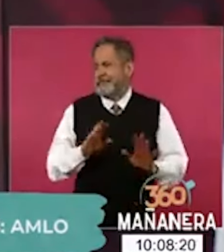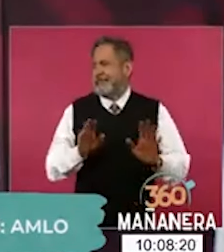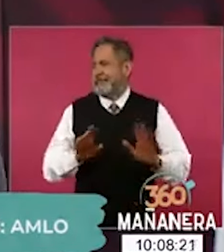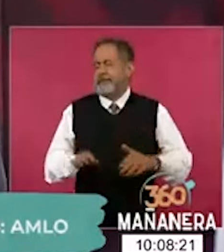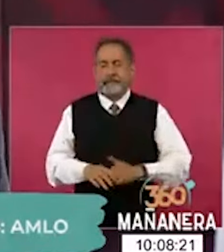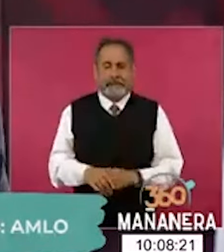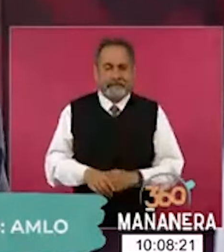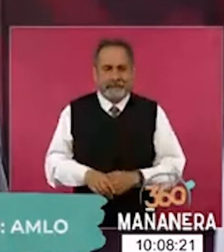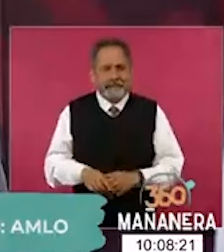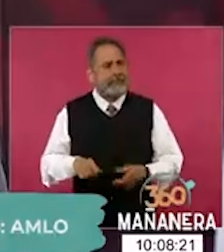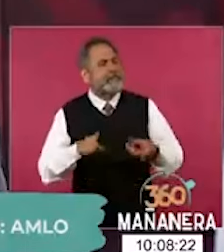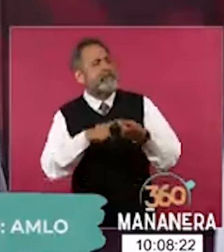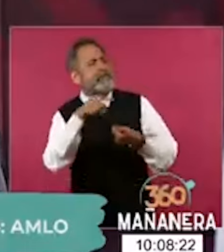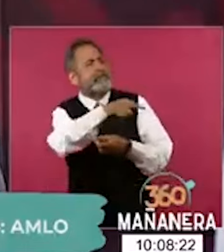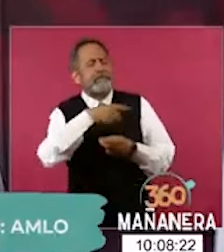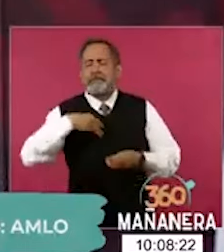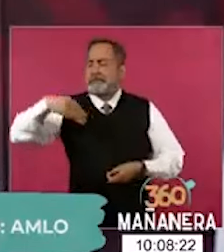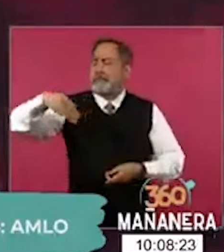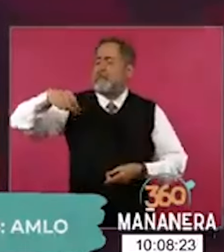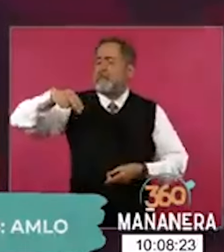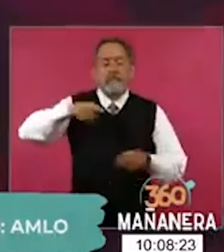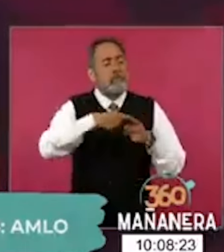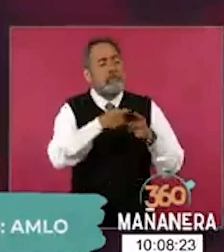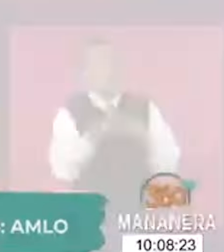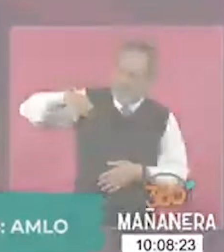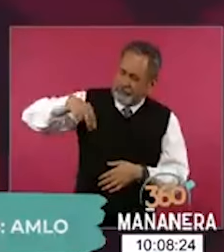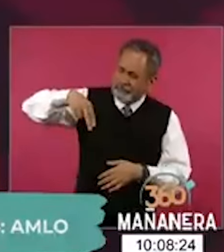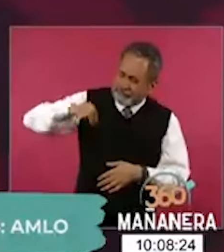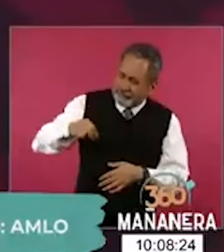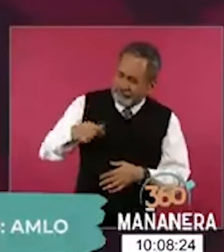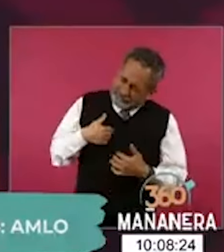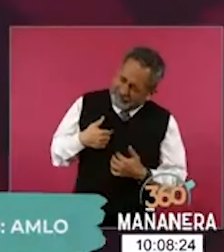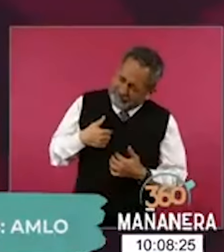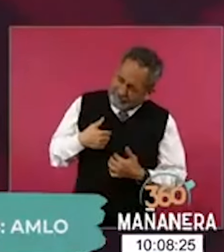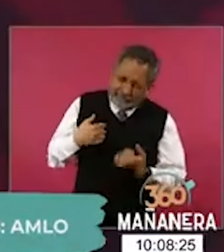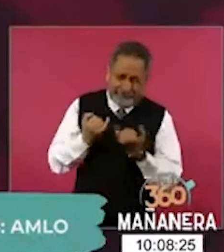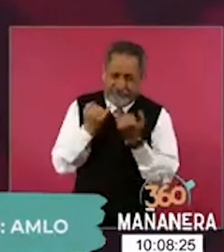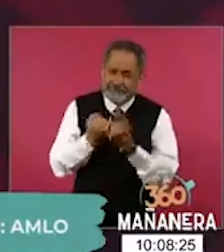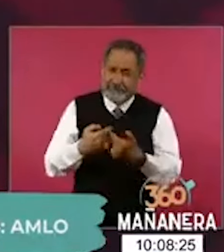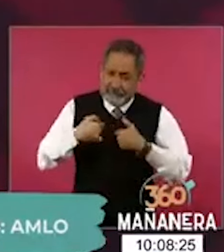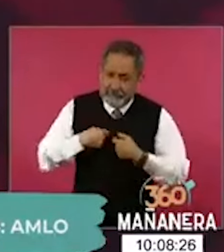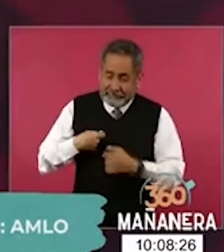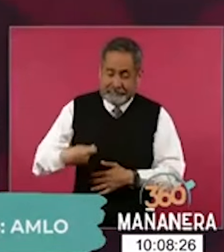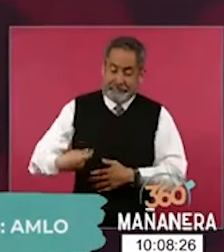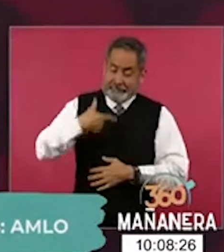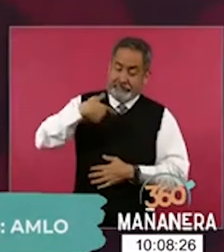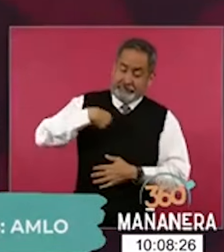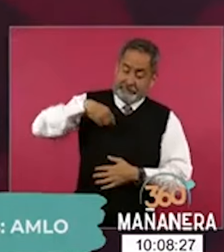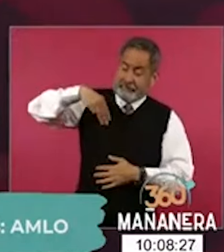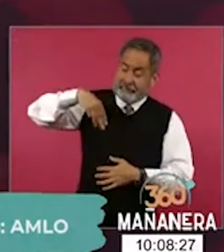Ahí donde está el mono, a la derecha. No, nada de eso.